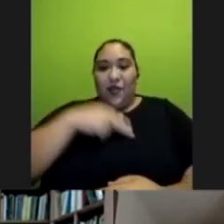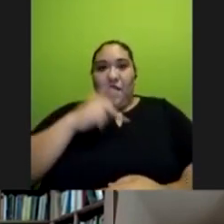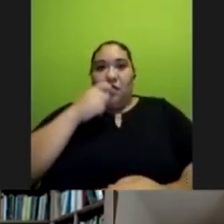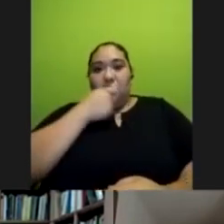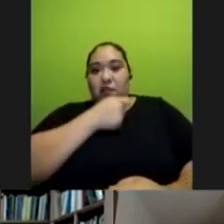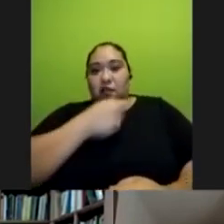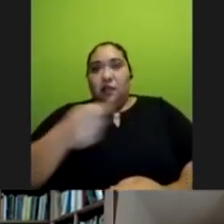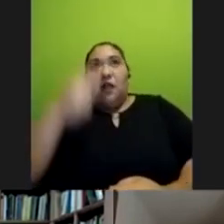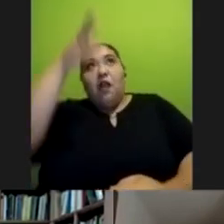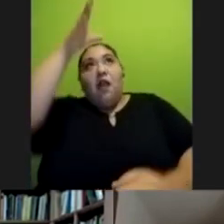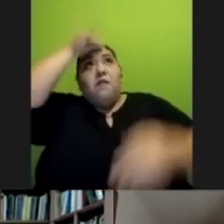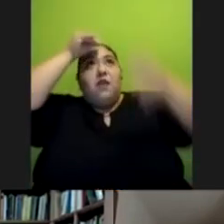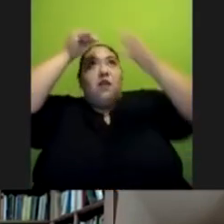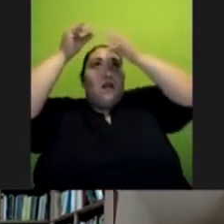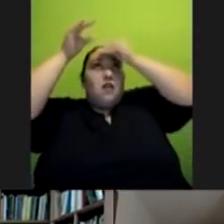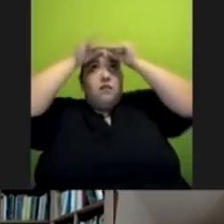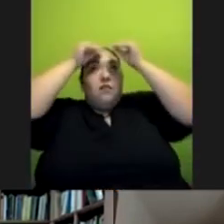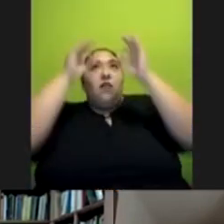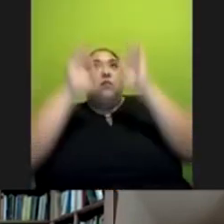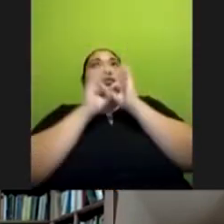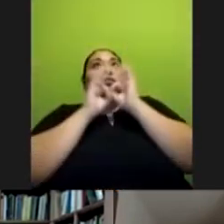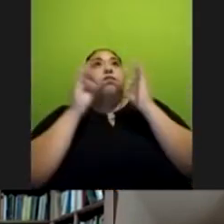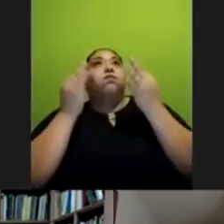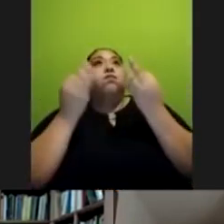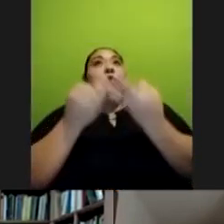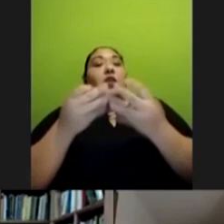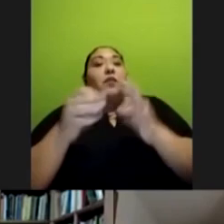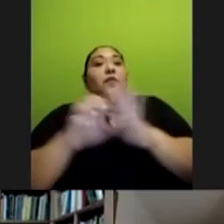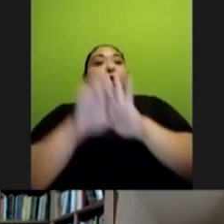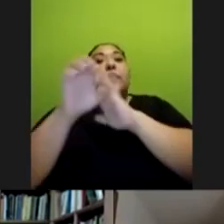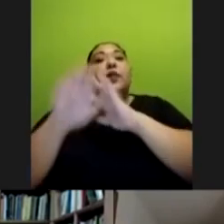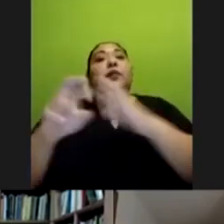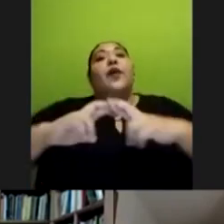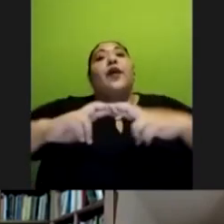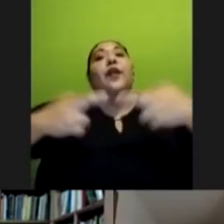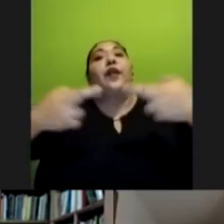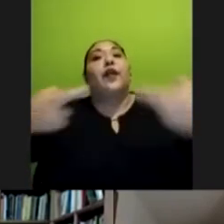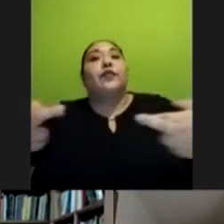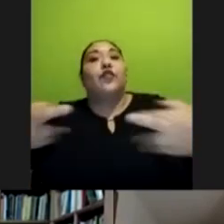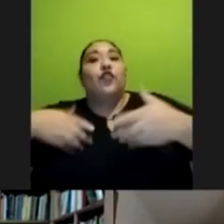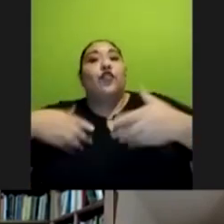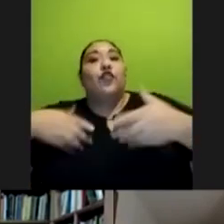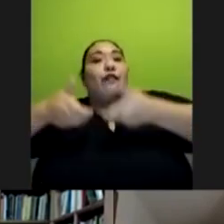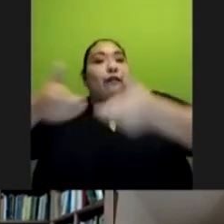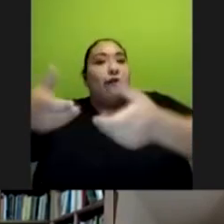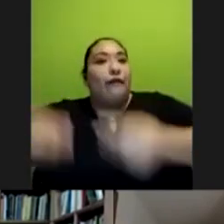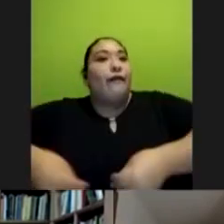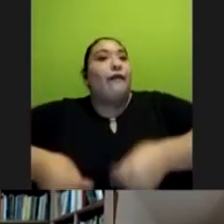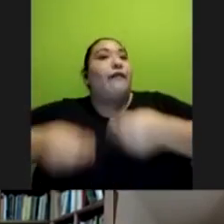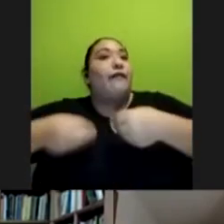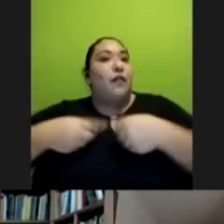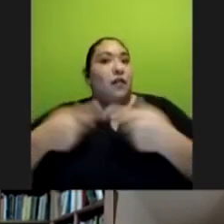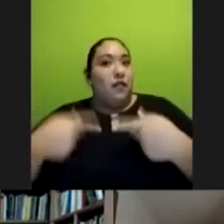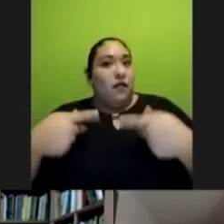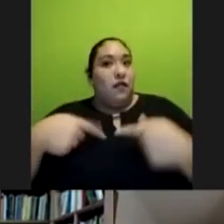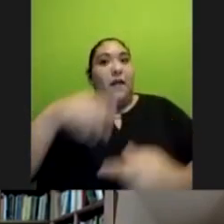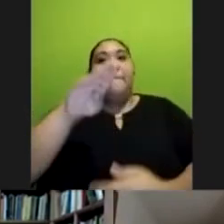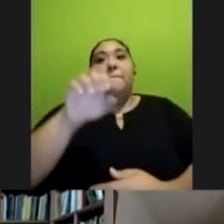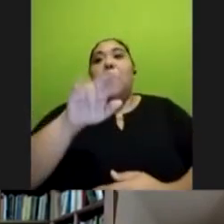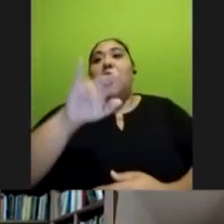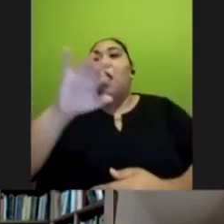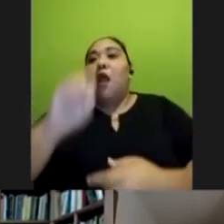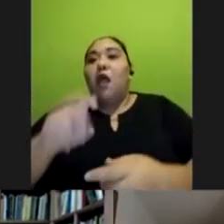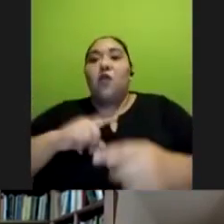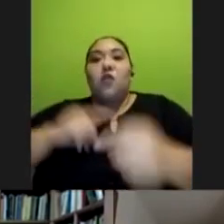las relaciones de barrio o las relaciones cara a cara, también tienden a reproducir esos